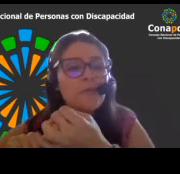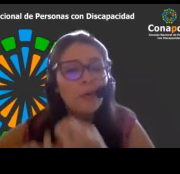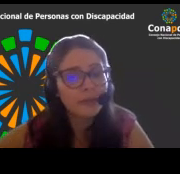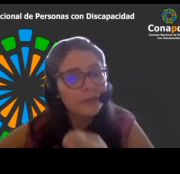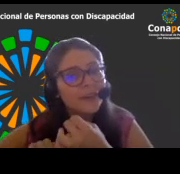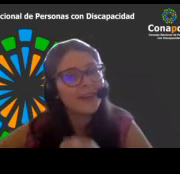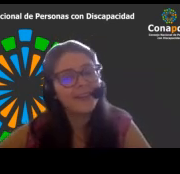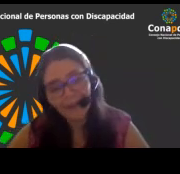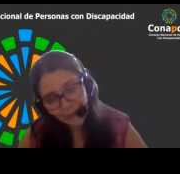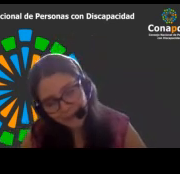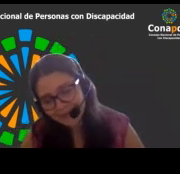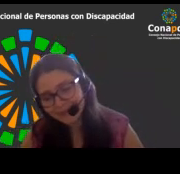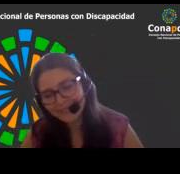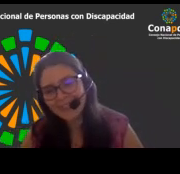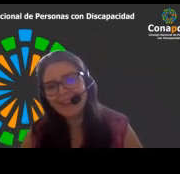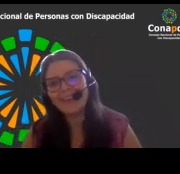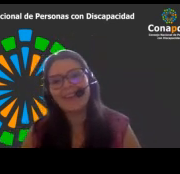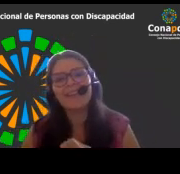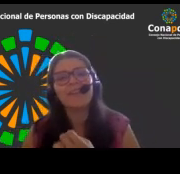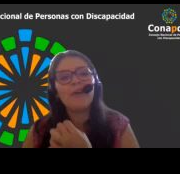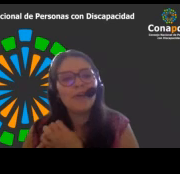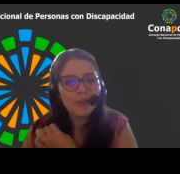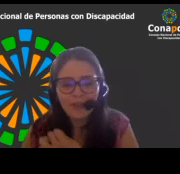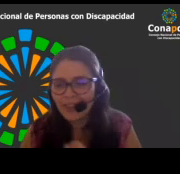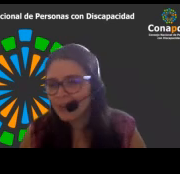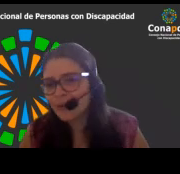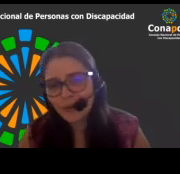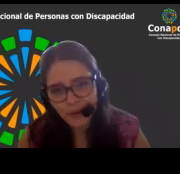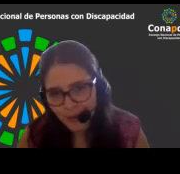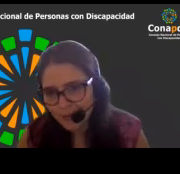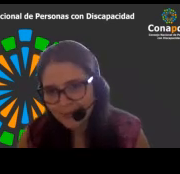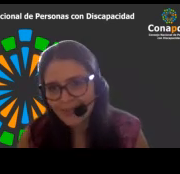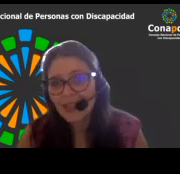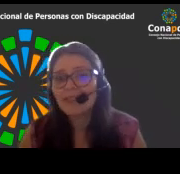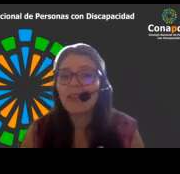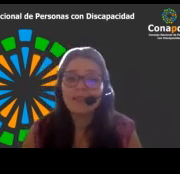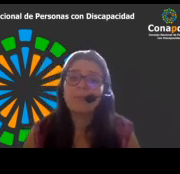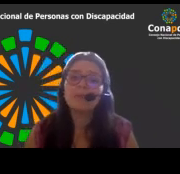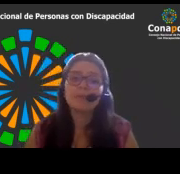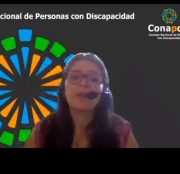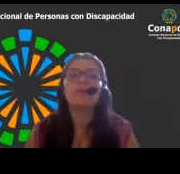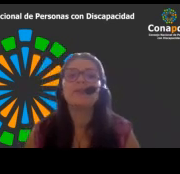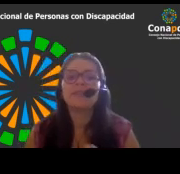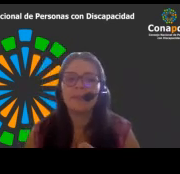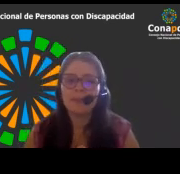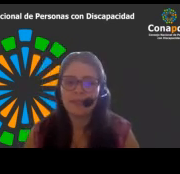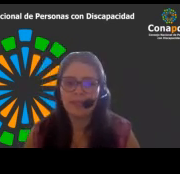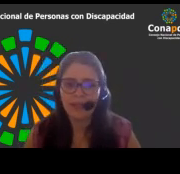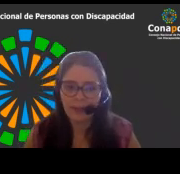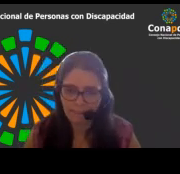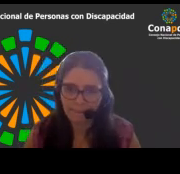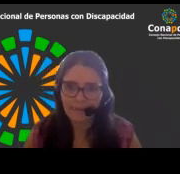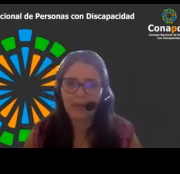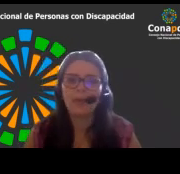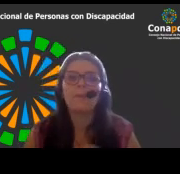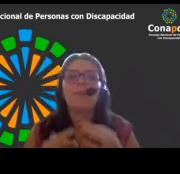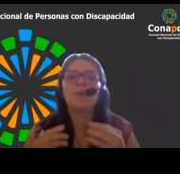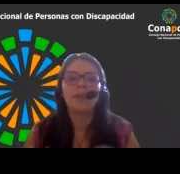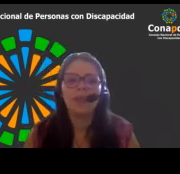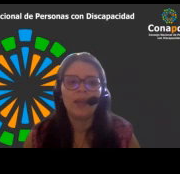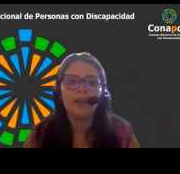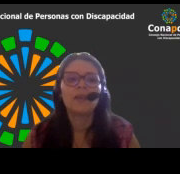Esto no se nos ha quitado todos los días Lo escucho se dice persona con discapacidad